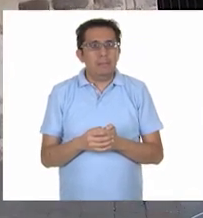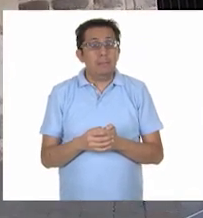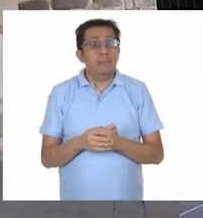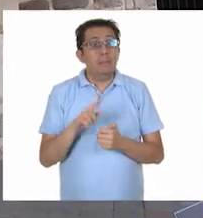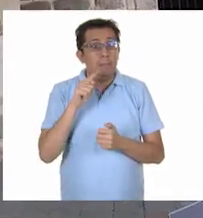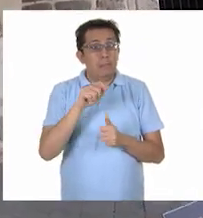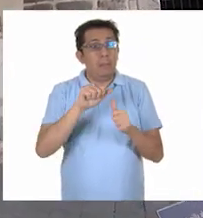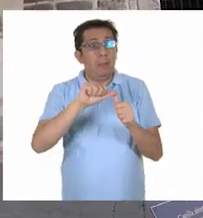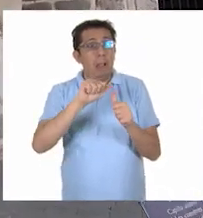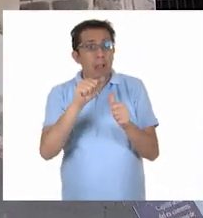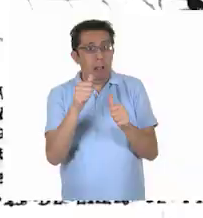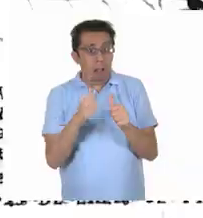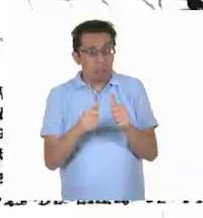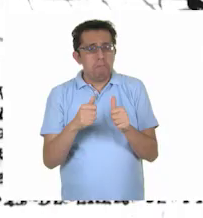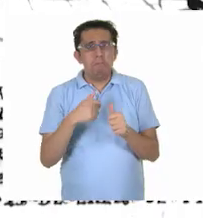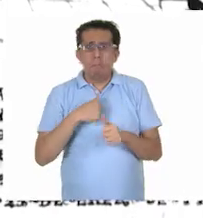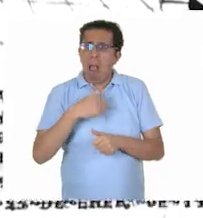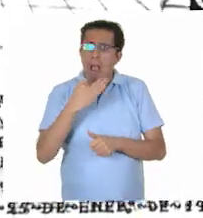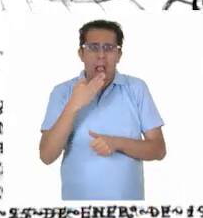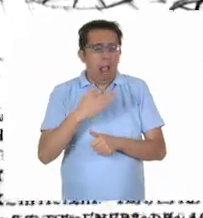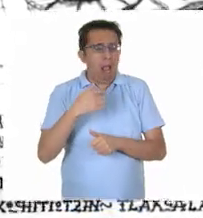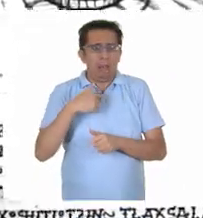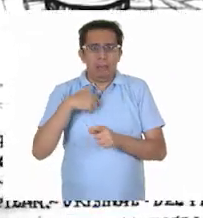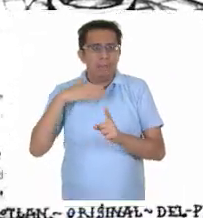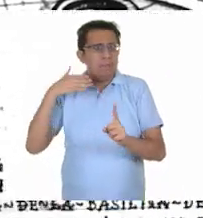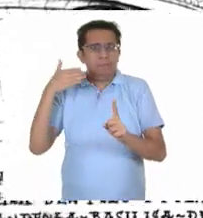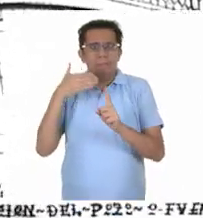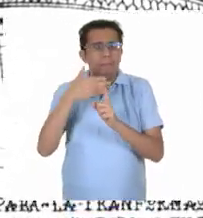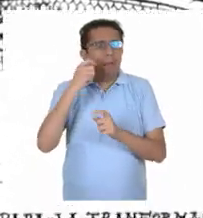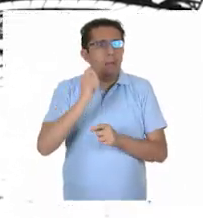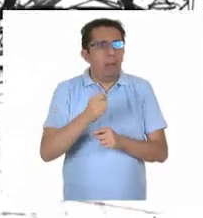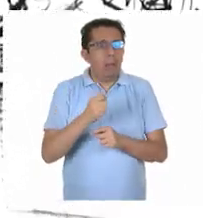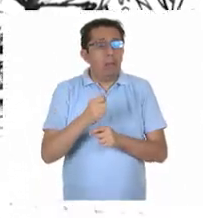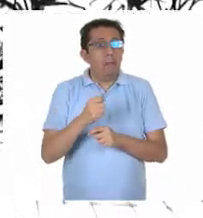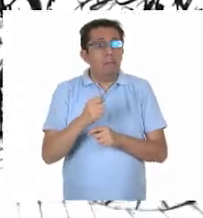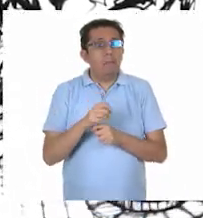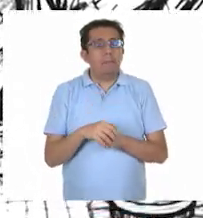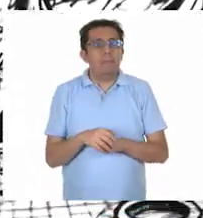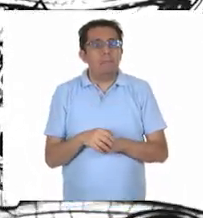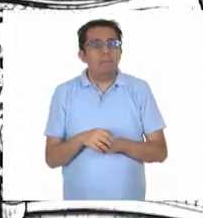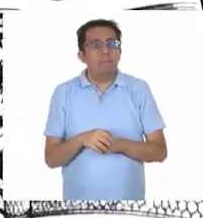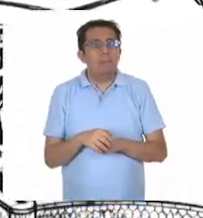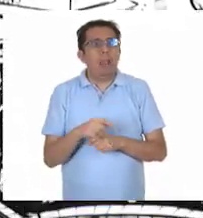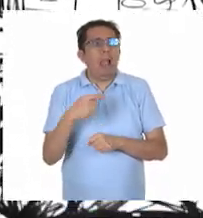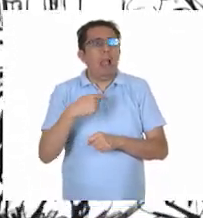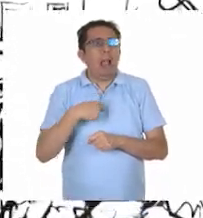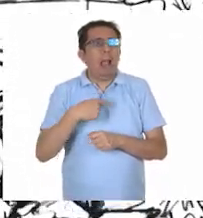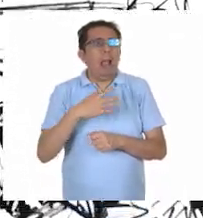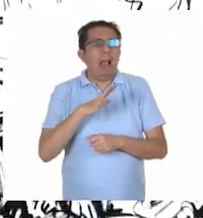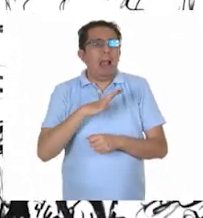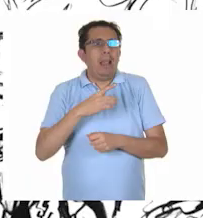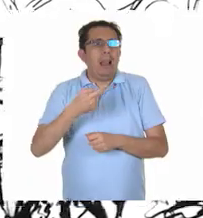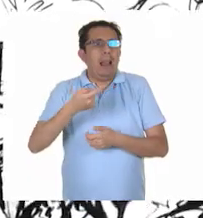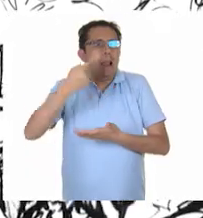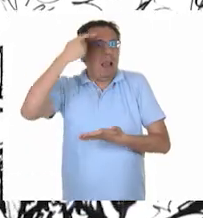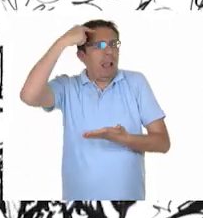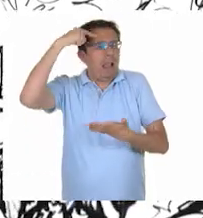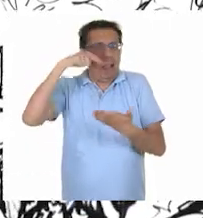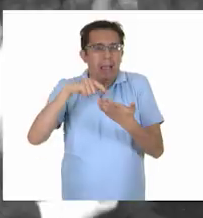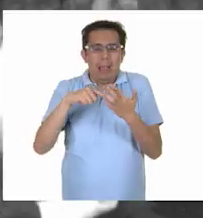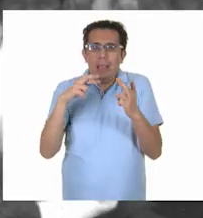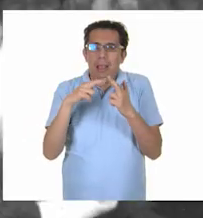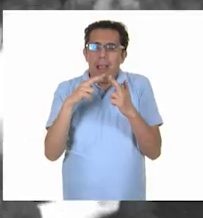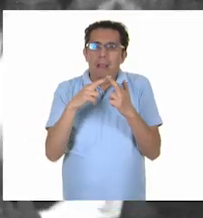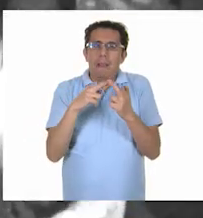El artista asumió su destino con un elemento esencial, un profundo fervor religioso.